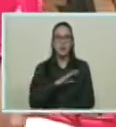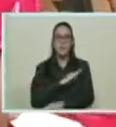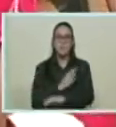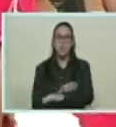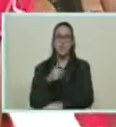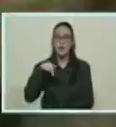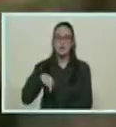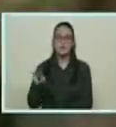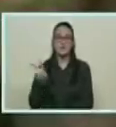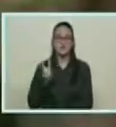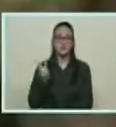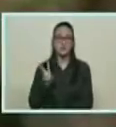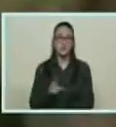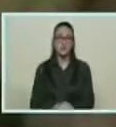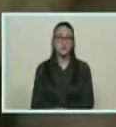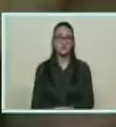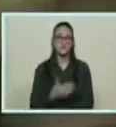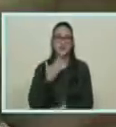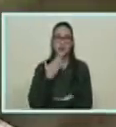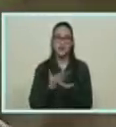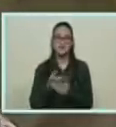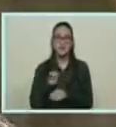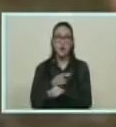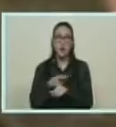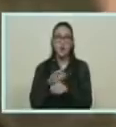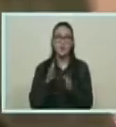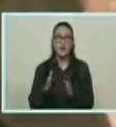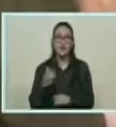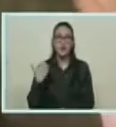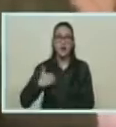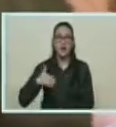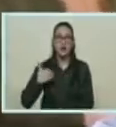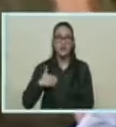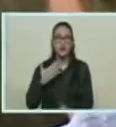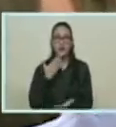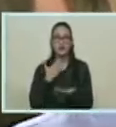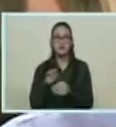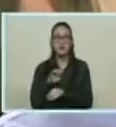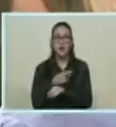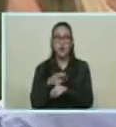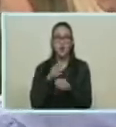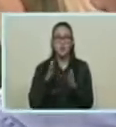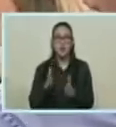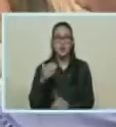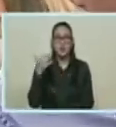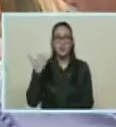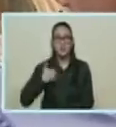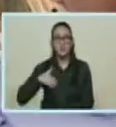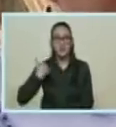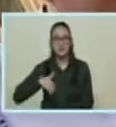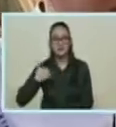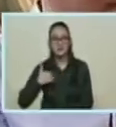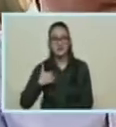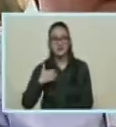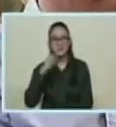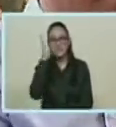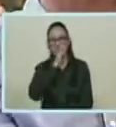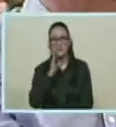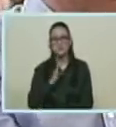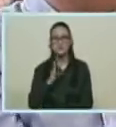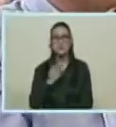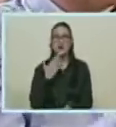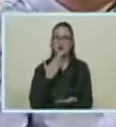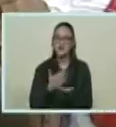en Venezuela. Gracias al gobierno de Canadá, gracias al gobierno de Brasil por haber reconocido el